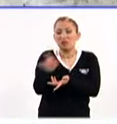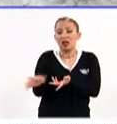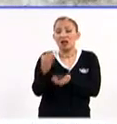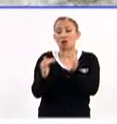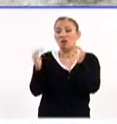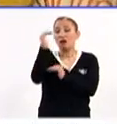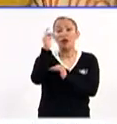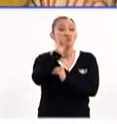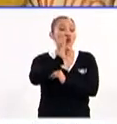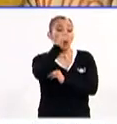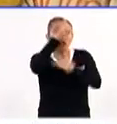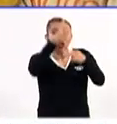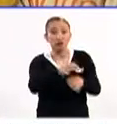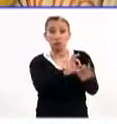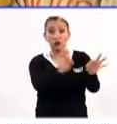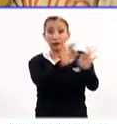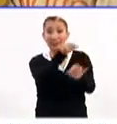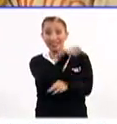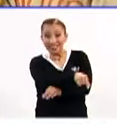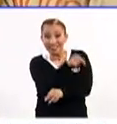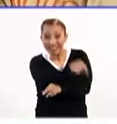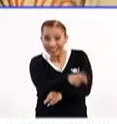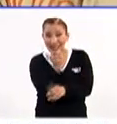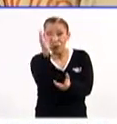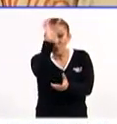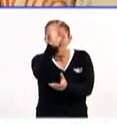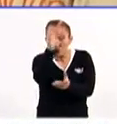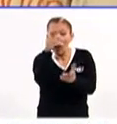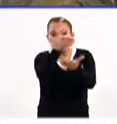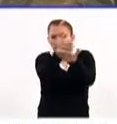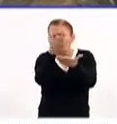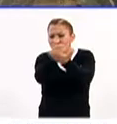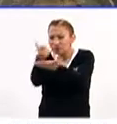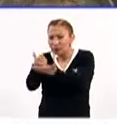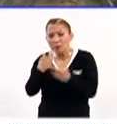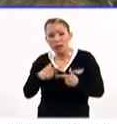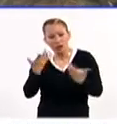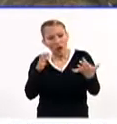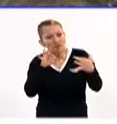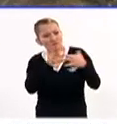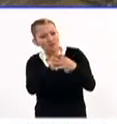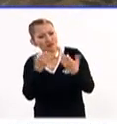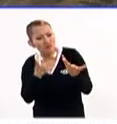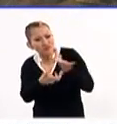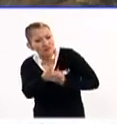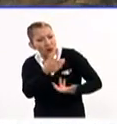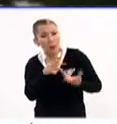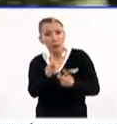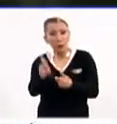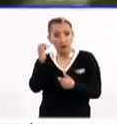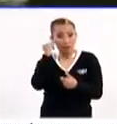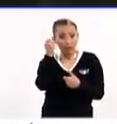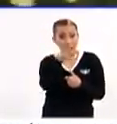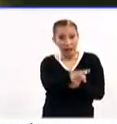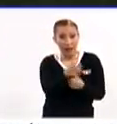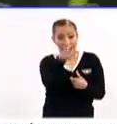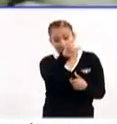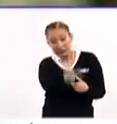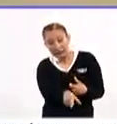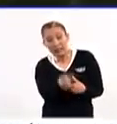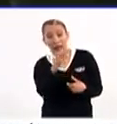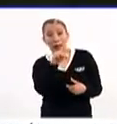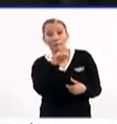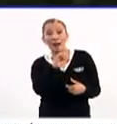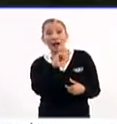glorifica, y la figura que realmente tenía una importancia cultural, que realmente la gente se identificaba con ella, los pueblos indígenas, que es la figura